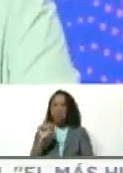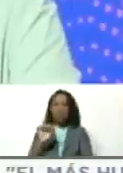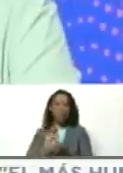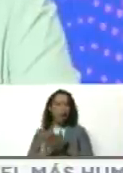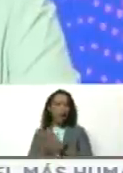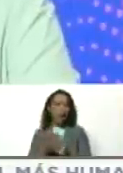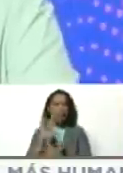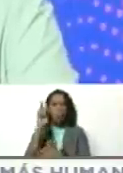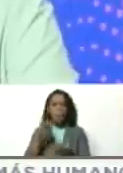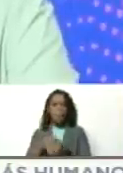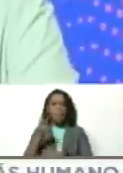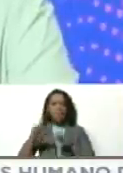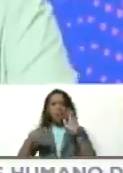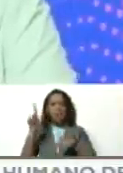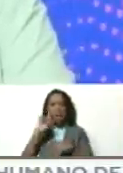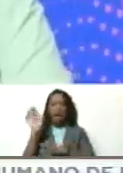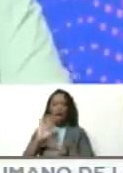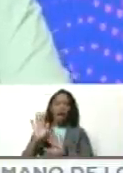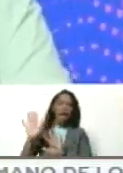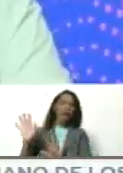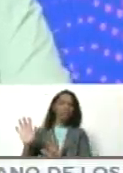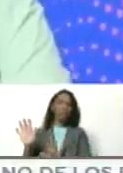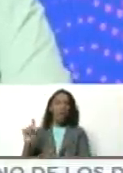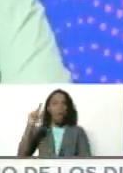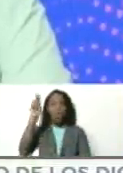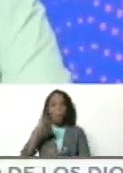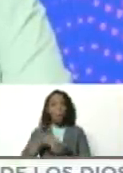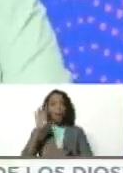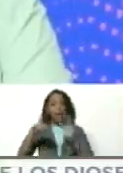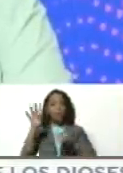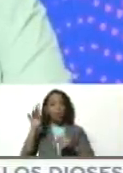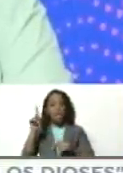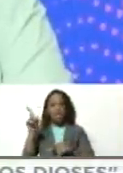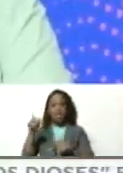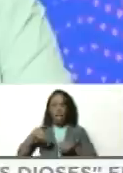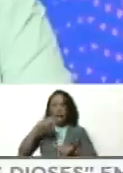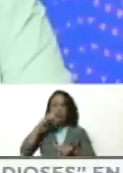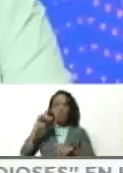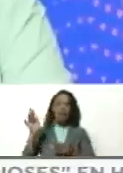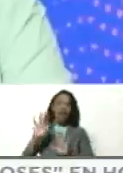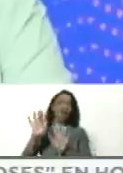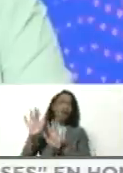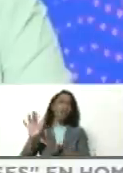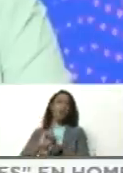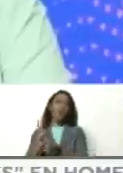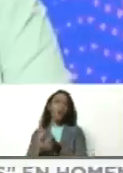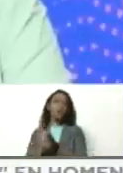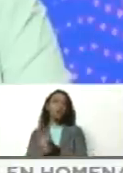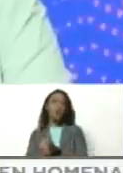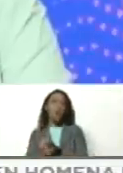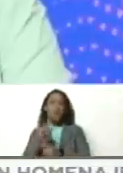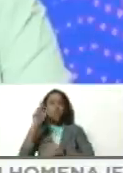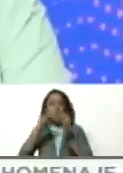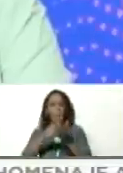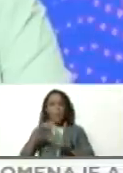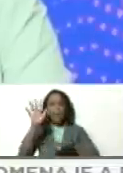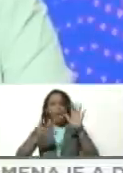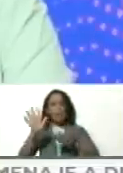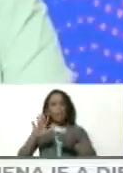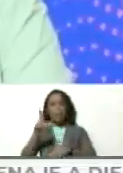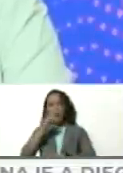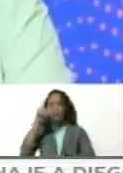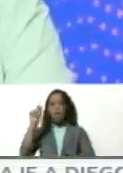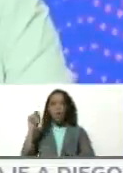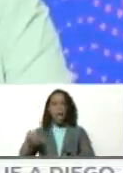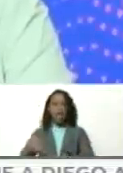el 2013. En el 2014 Maduro no pasa de este año. En el 2015 Maduro no pasa